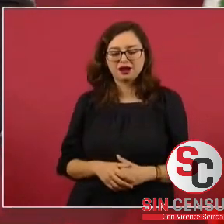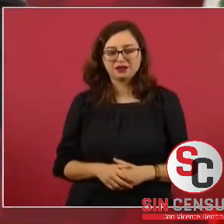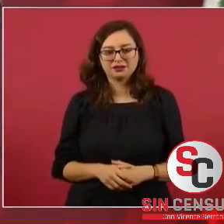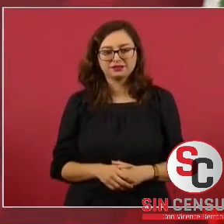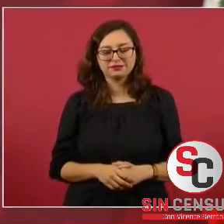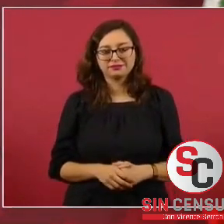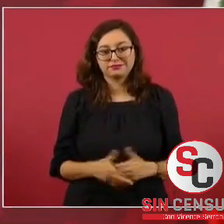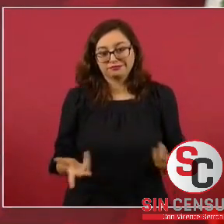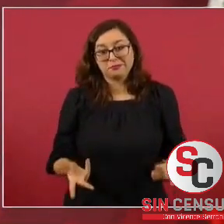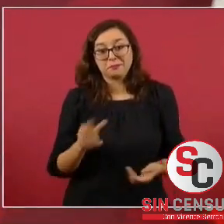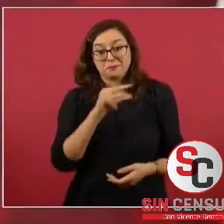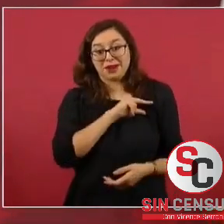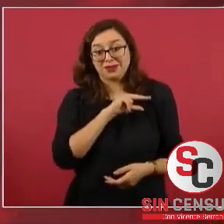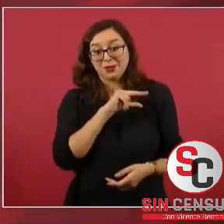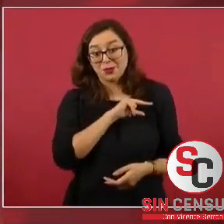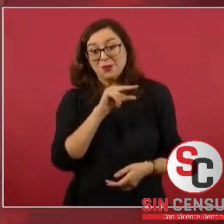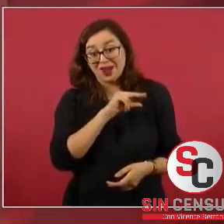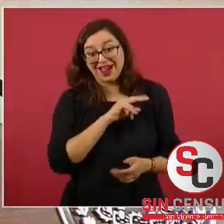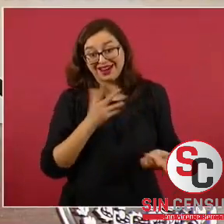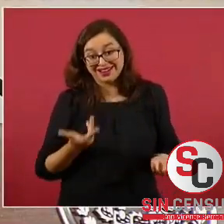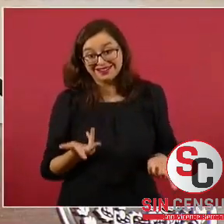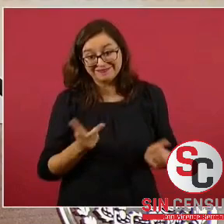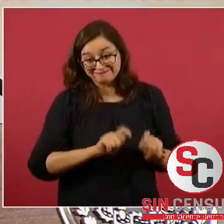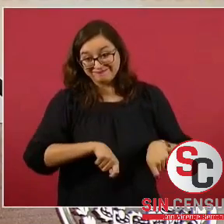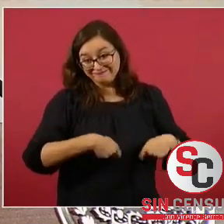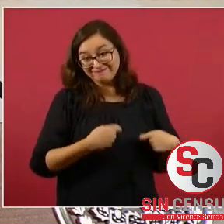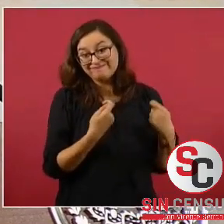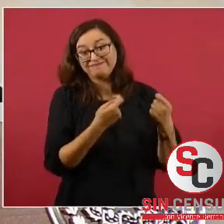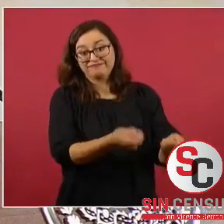Era privatizar la seguridad social.